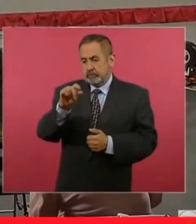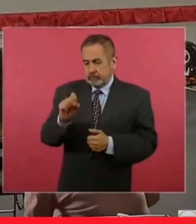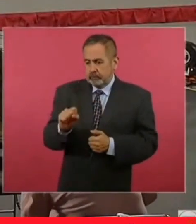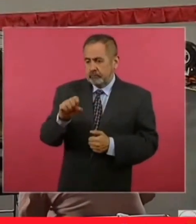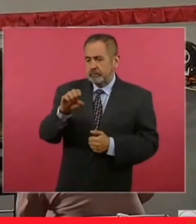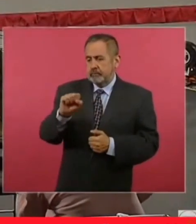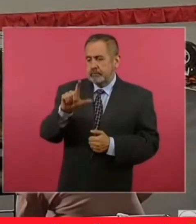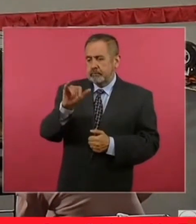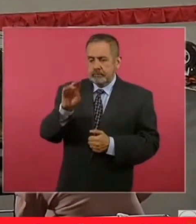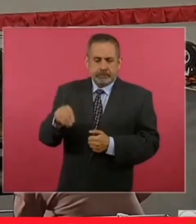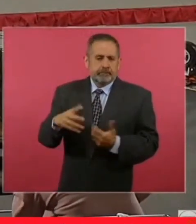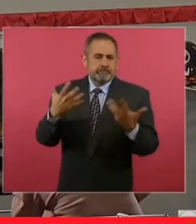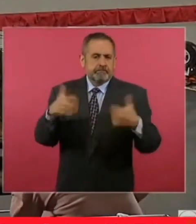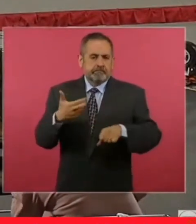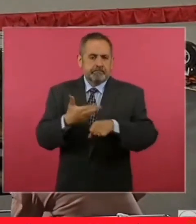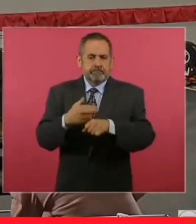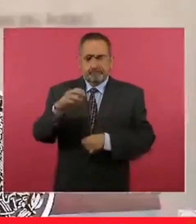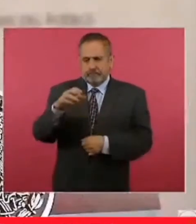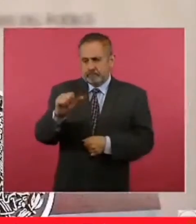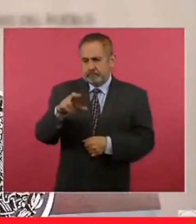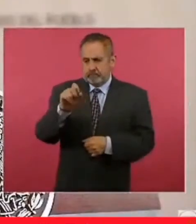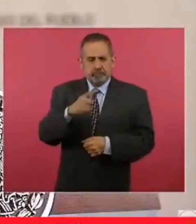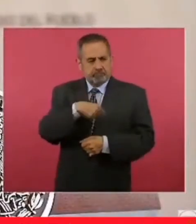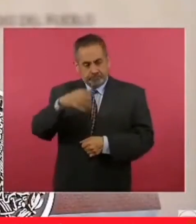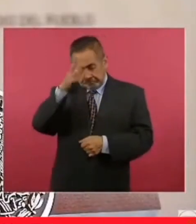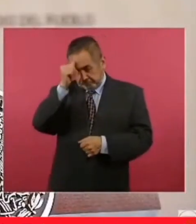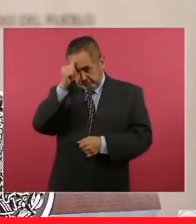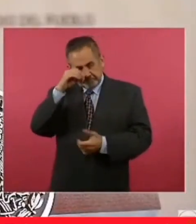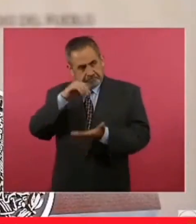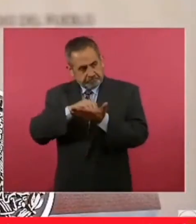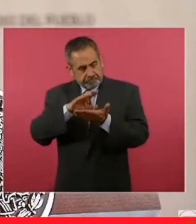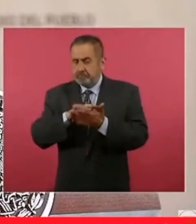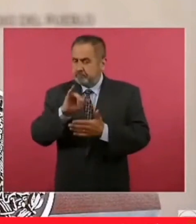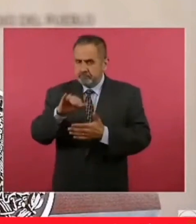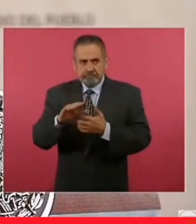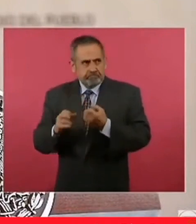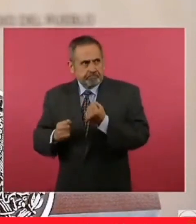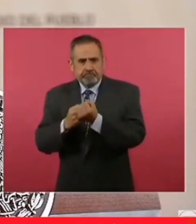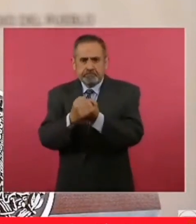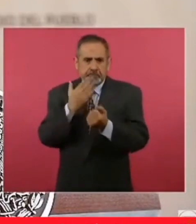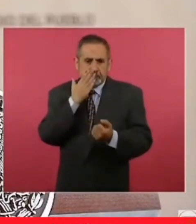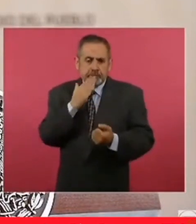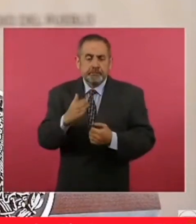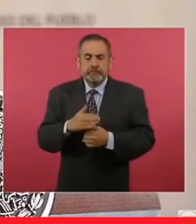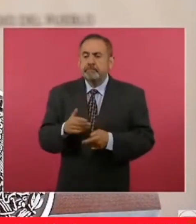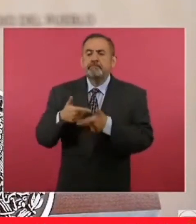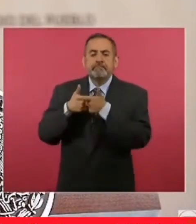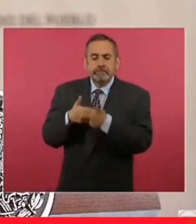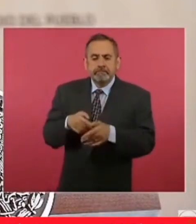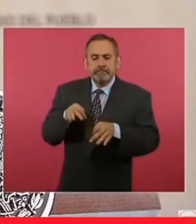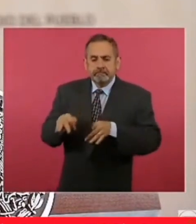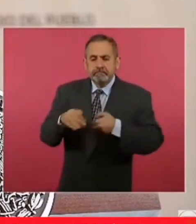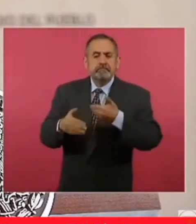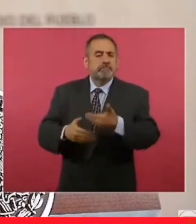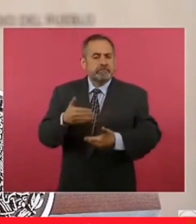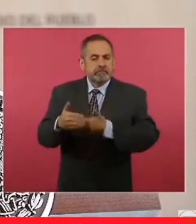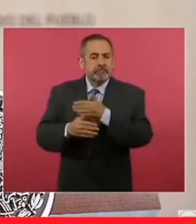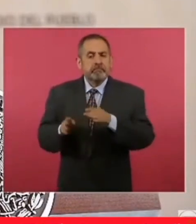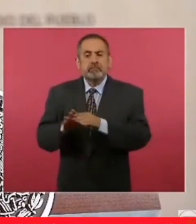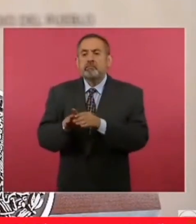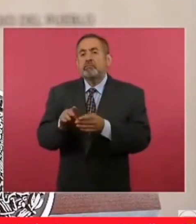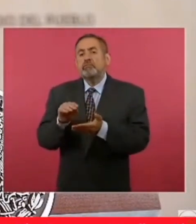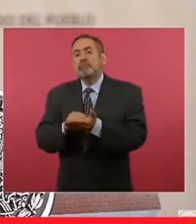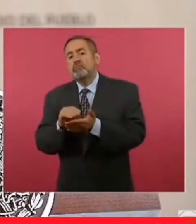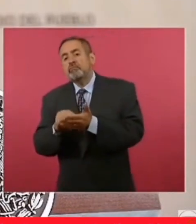empresa Carso, tal como hubo el compromiso, y vamos a seguir trabajando en la parte que